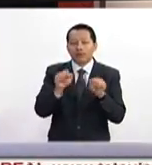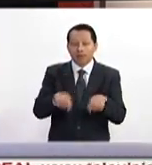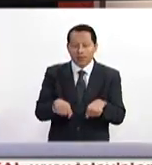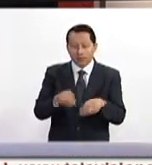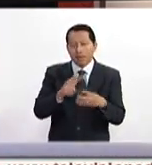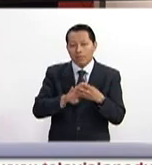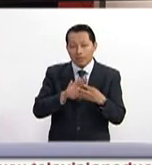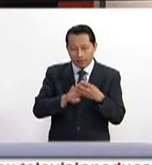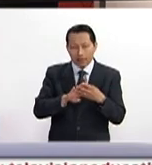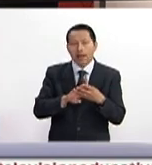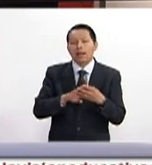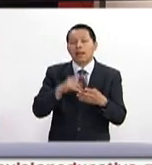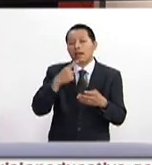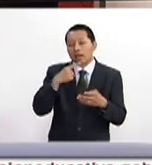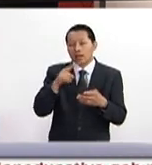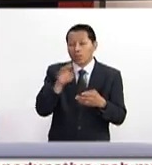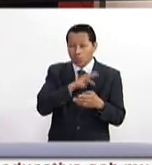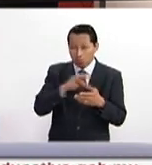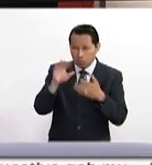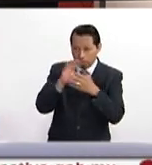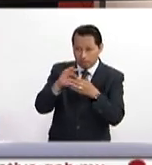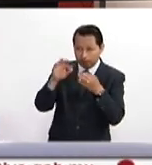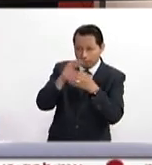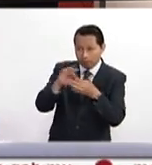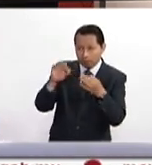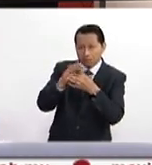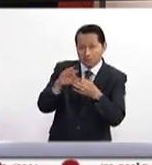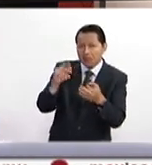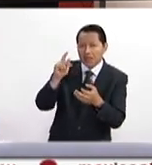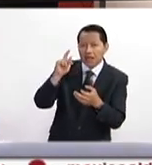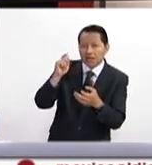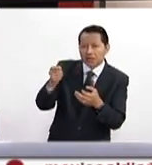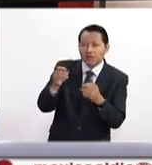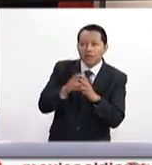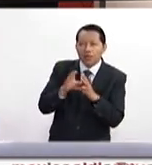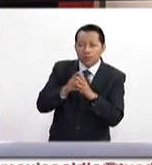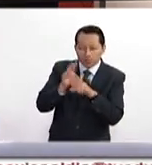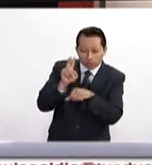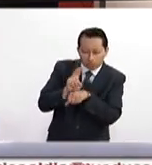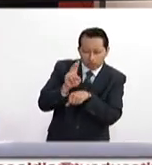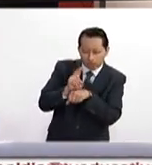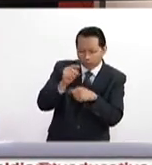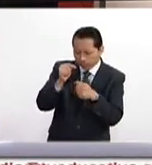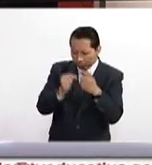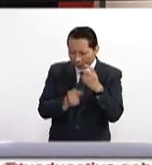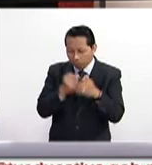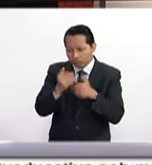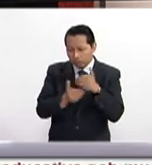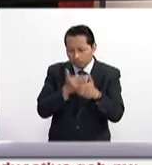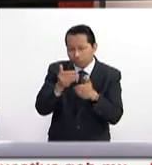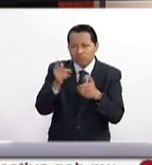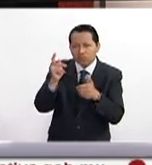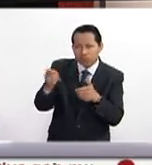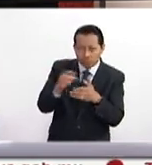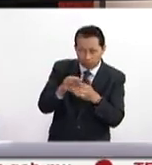sistema penal acusatorio. Platíquenos cómo podemos ir siguiendo, cuál va a ser el procedimiento a partir de